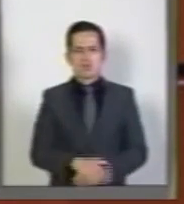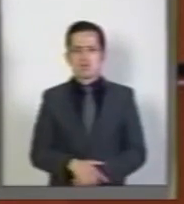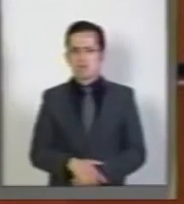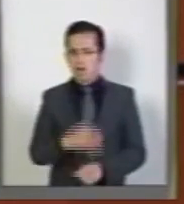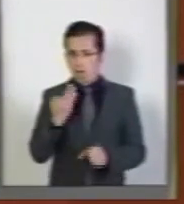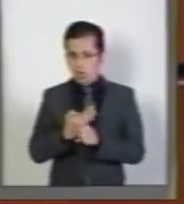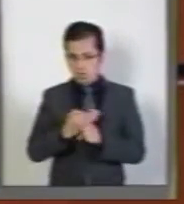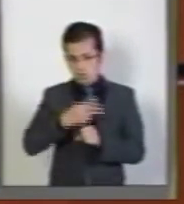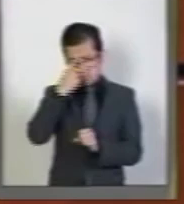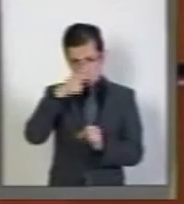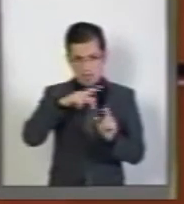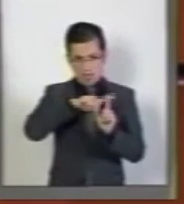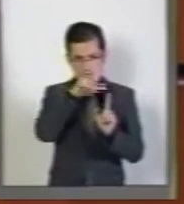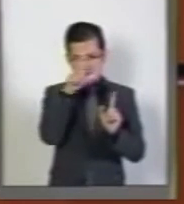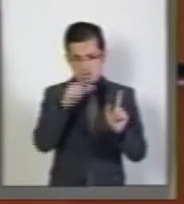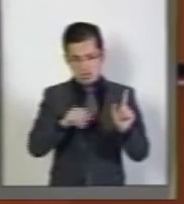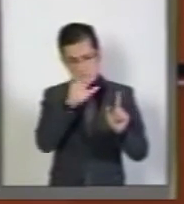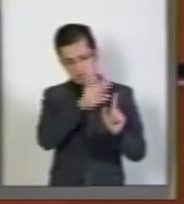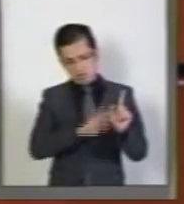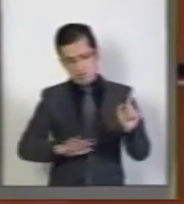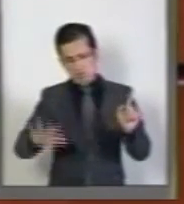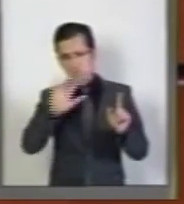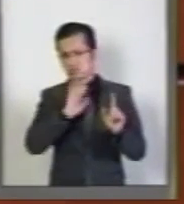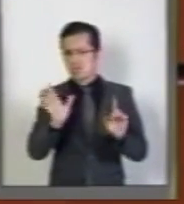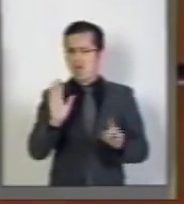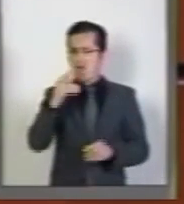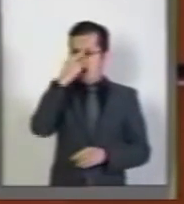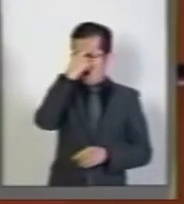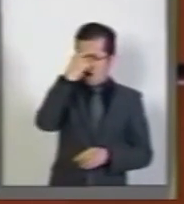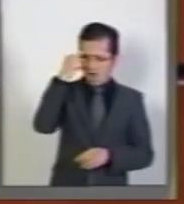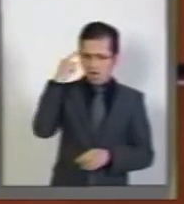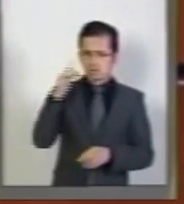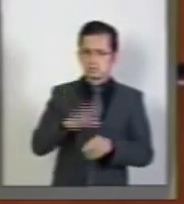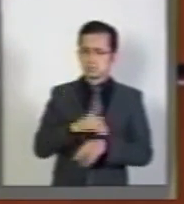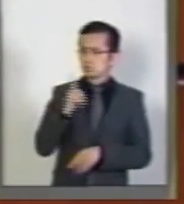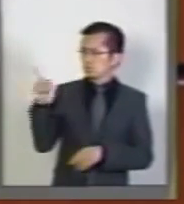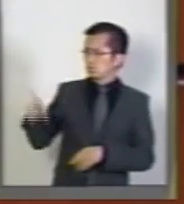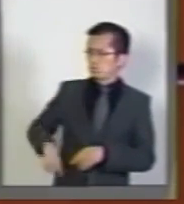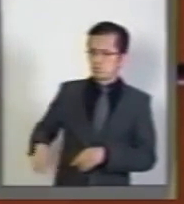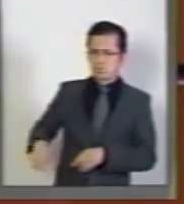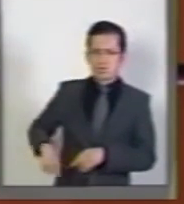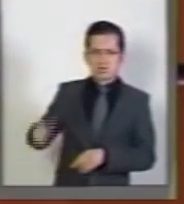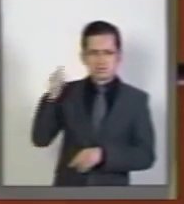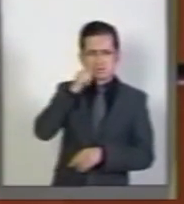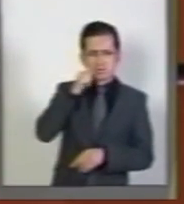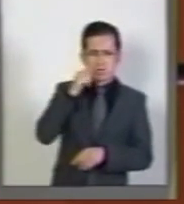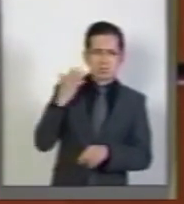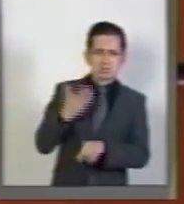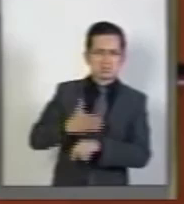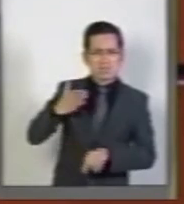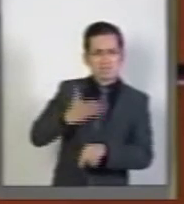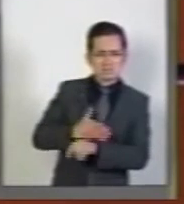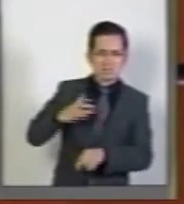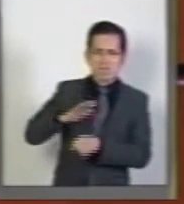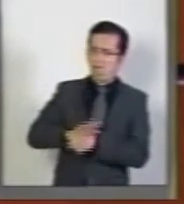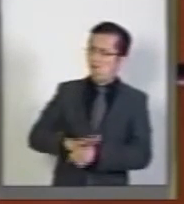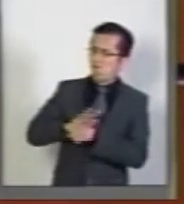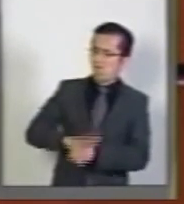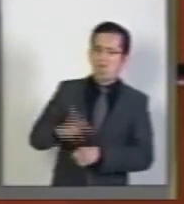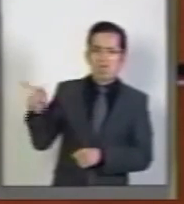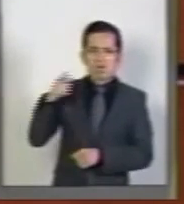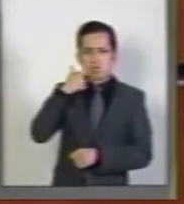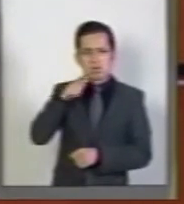hartazgo ciudadano por un gobierno represivo y sin voluntad de transformación y mucho menos de diálogo,